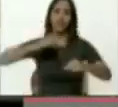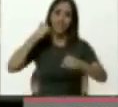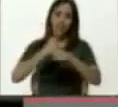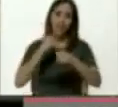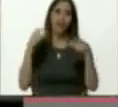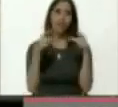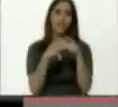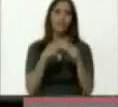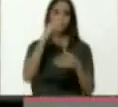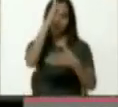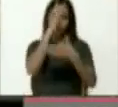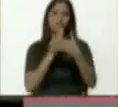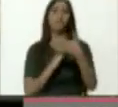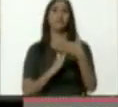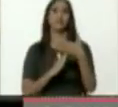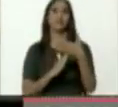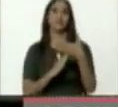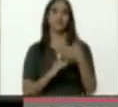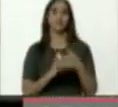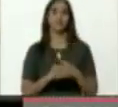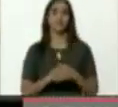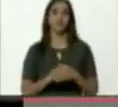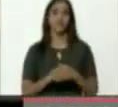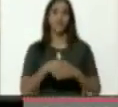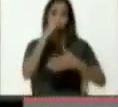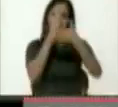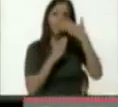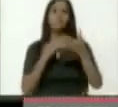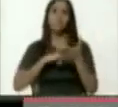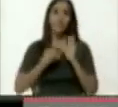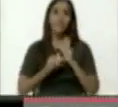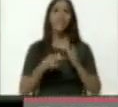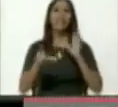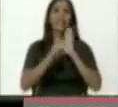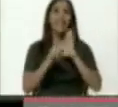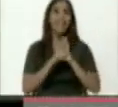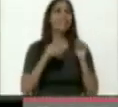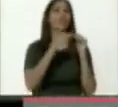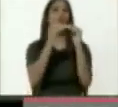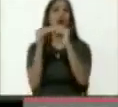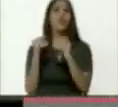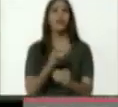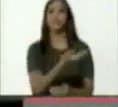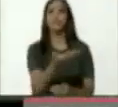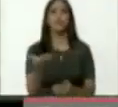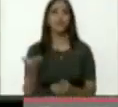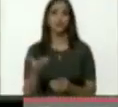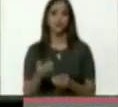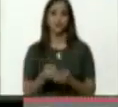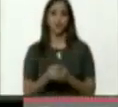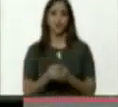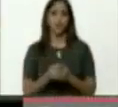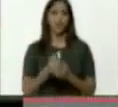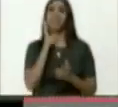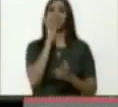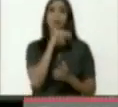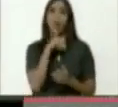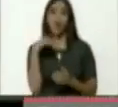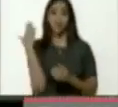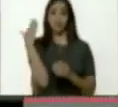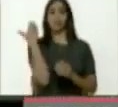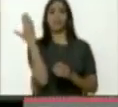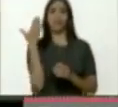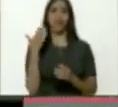equipo y honestidad. Y honestidad significa que la ley es igual para todos, que no hay